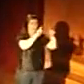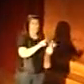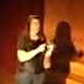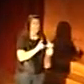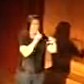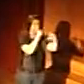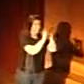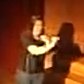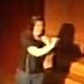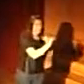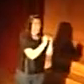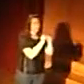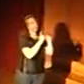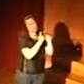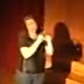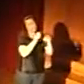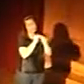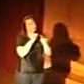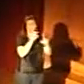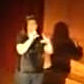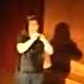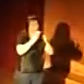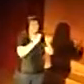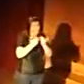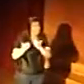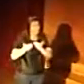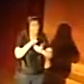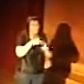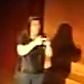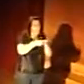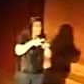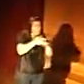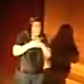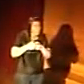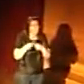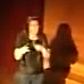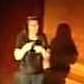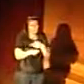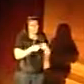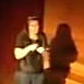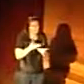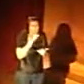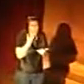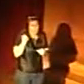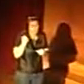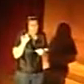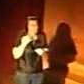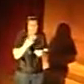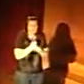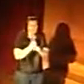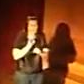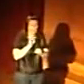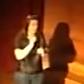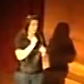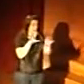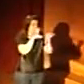fingidas los puntos de fuga Son rudimentos son herramientas que deja Como nadie un estenógrafo no y